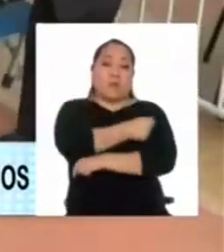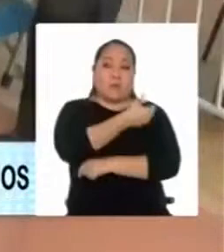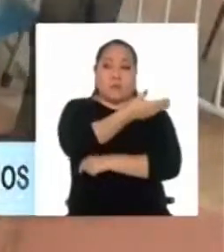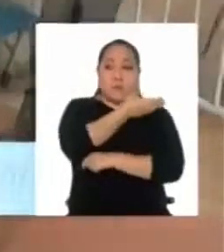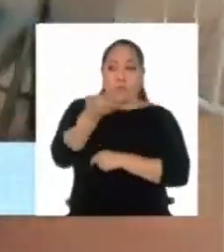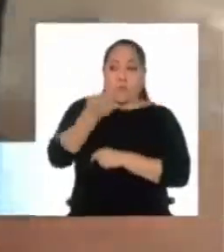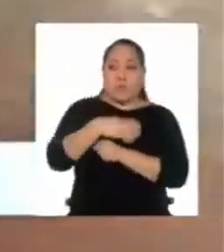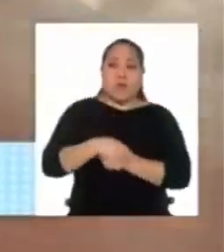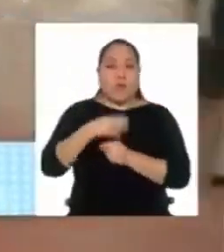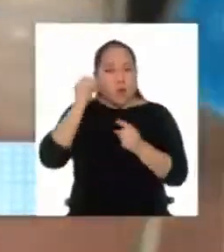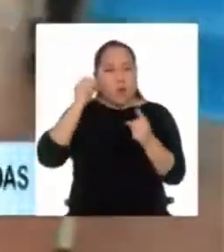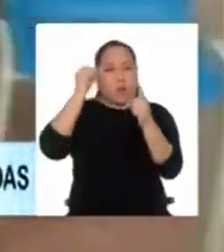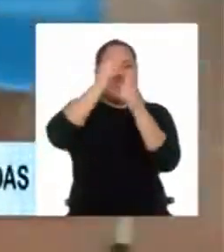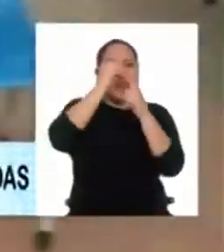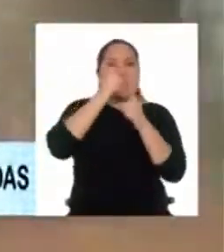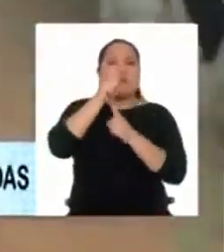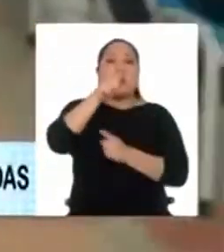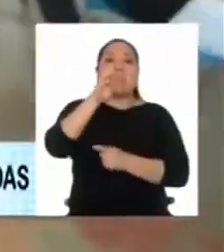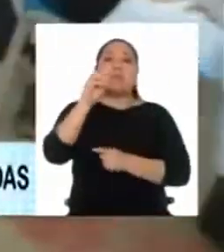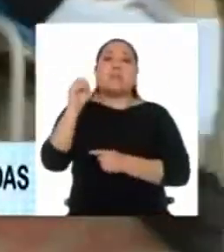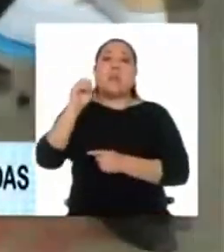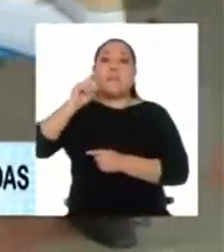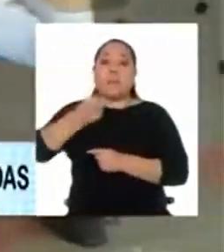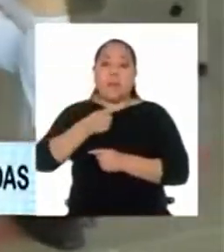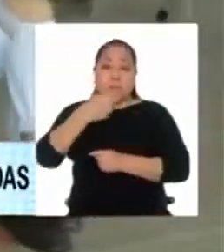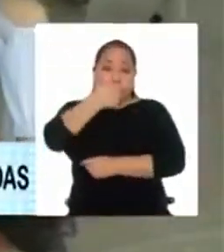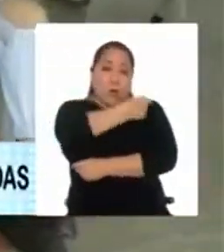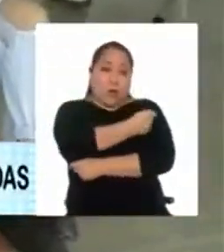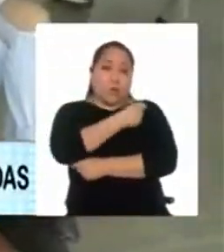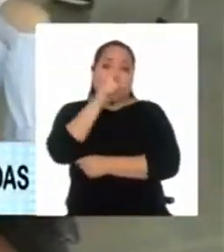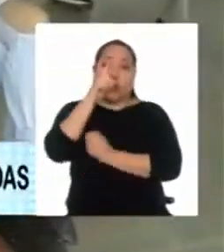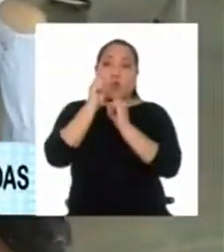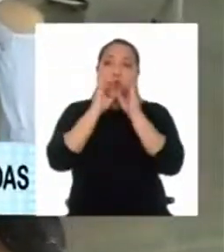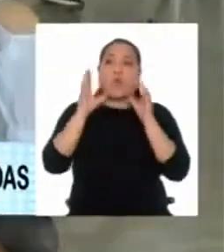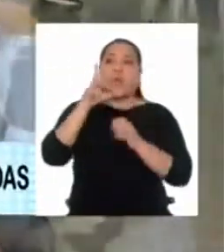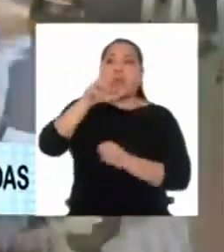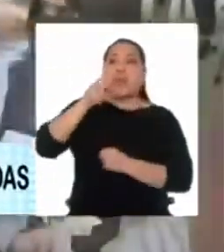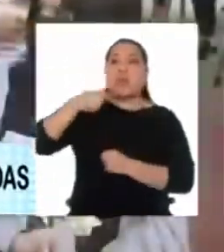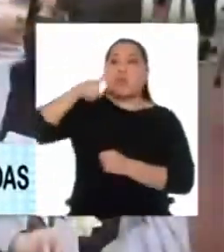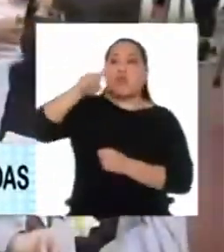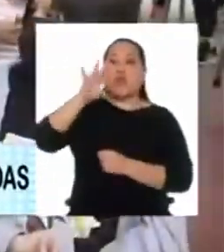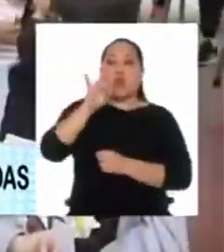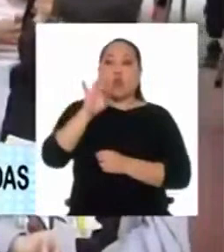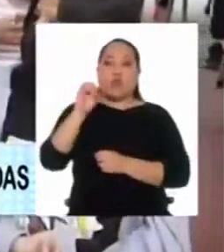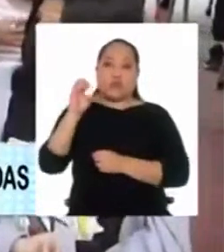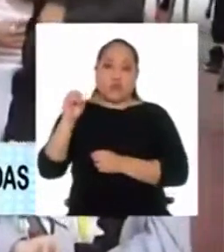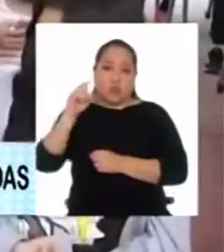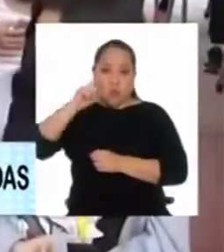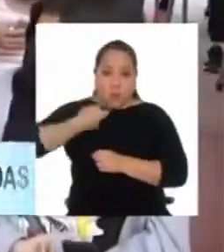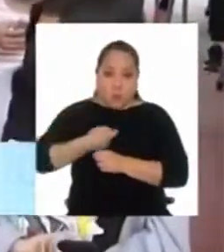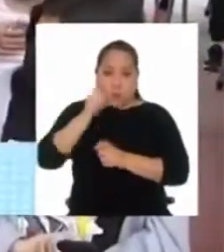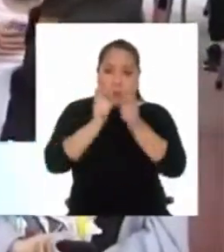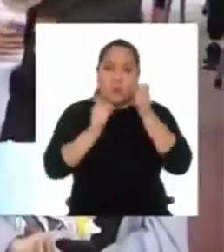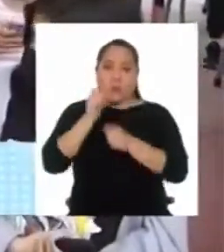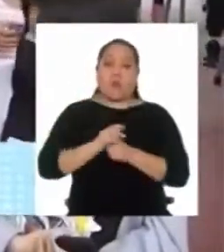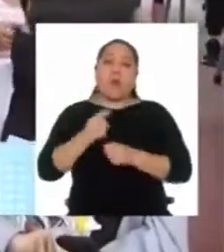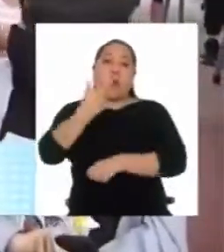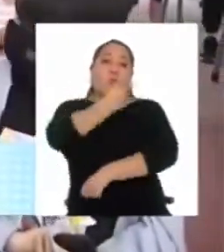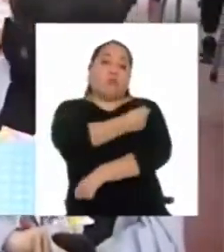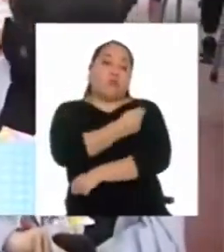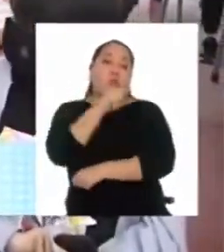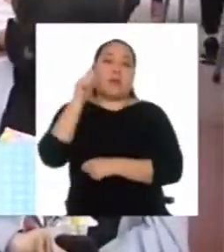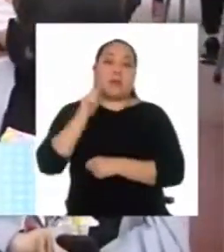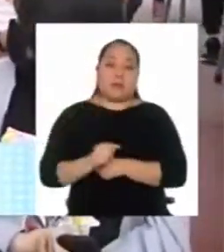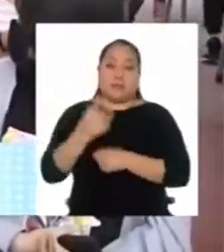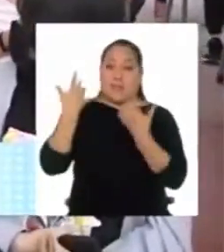Fest, la meta es aplicar 100.000 dosis por día. Tenemos 3.800.000 personas que colocaron en segunda dosis, ¿no? De